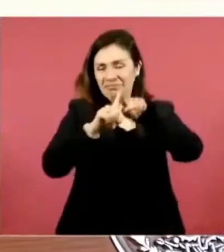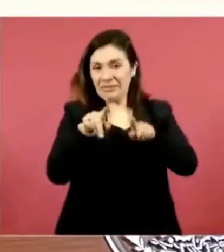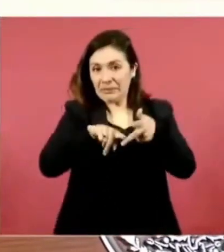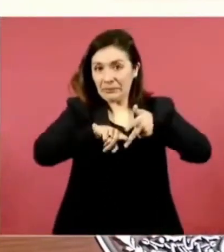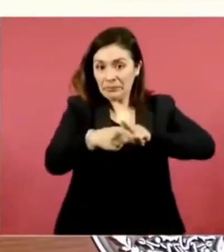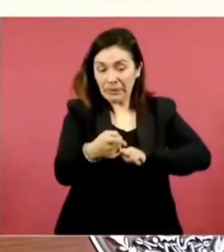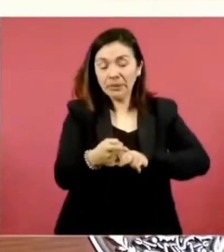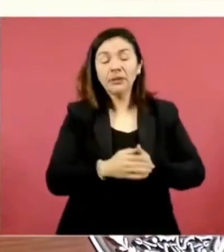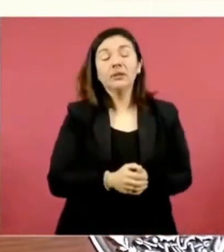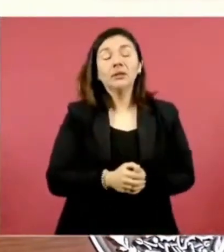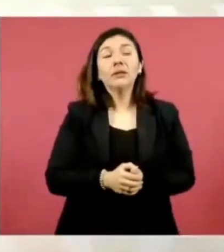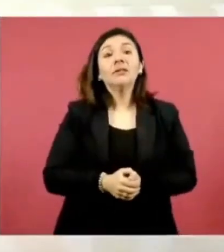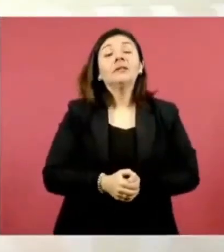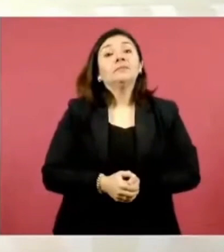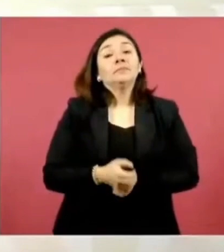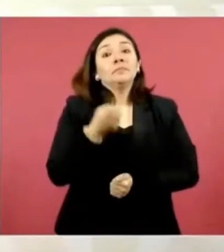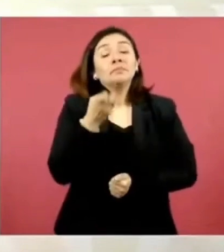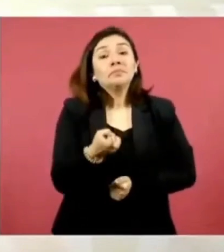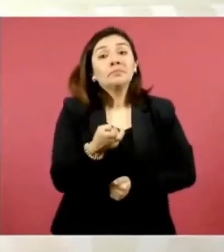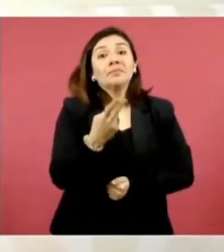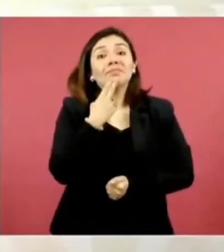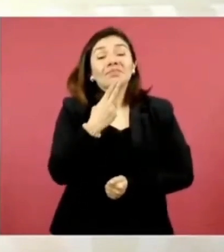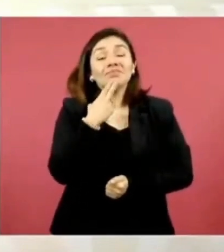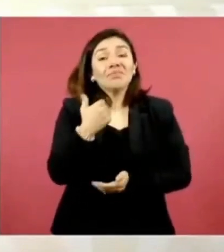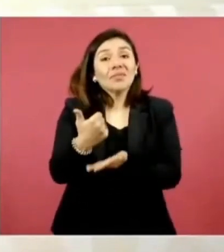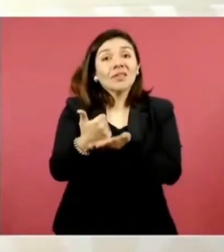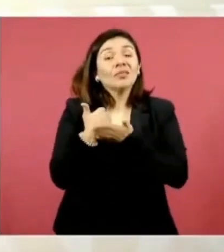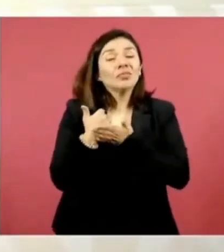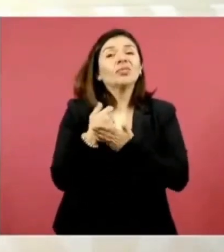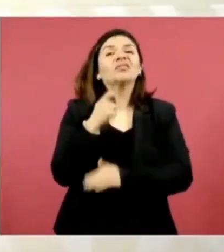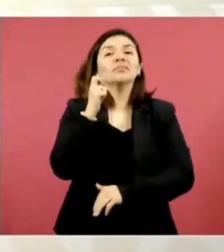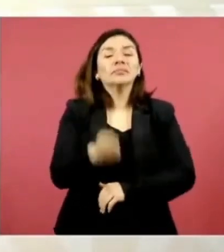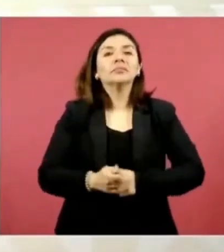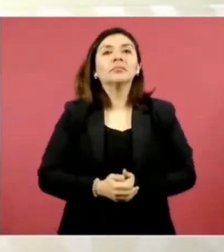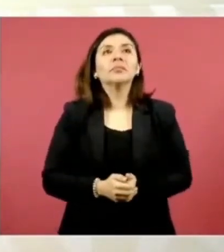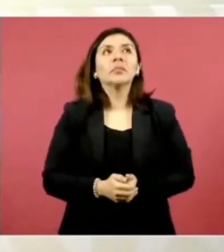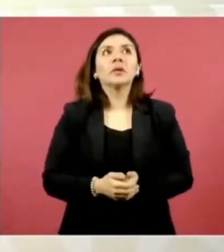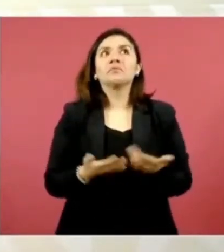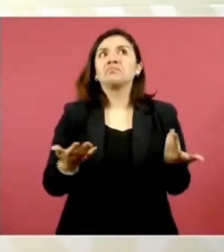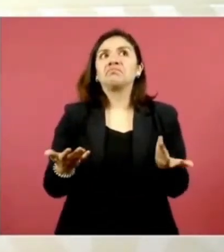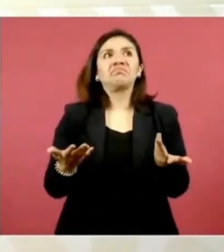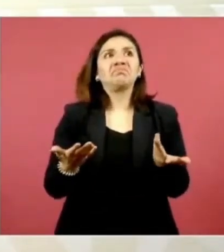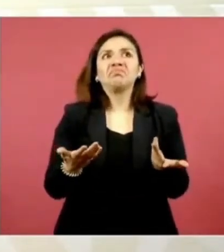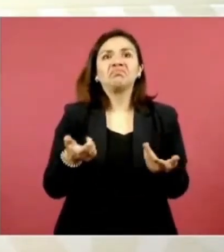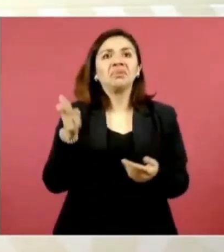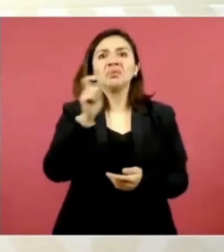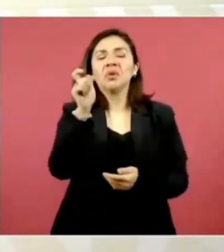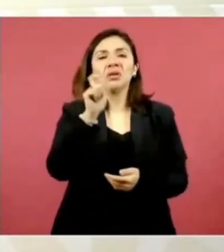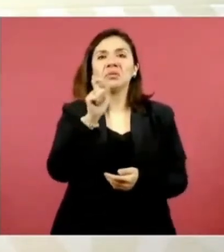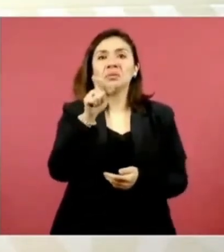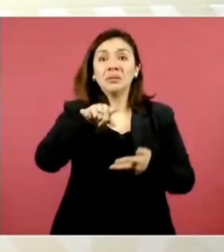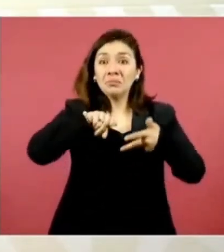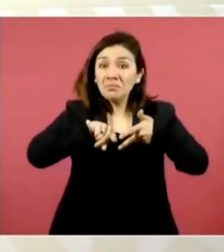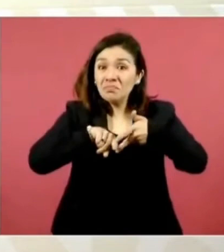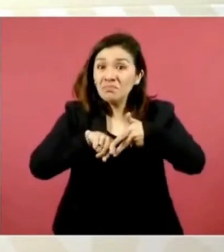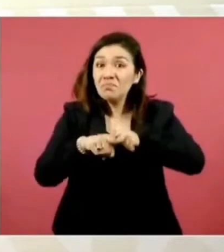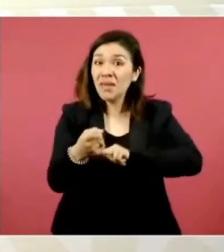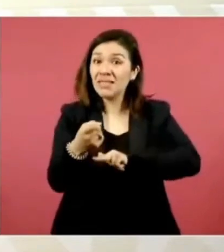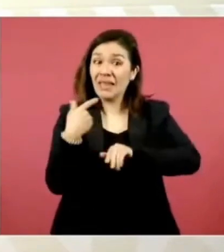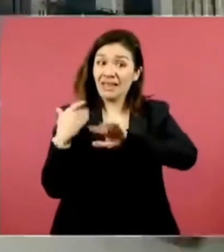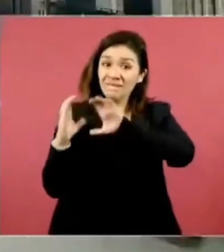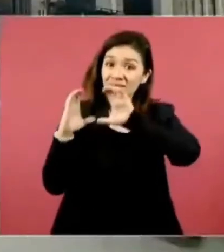Nos ayuda mucho el que desde los primeros días comenzamos